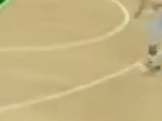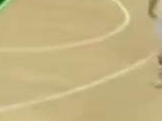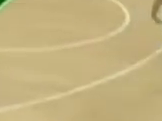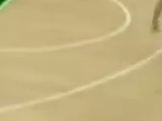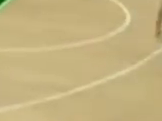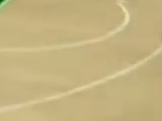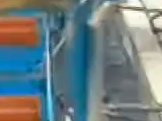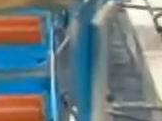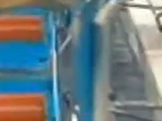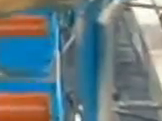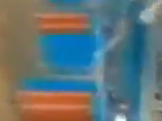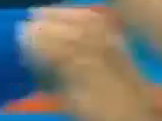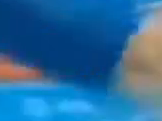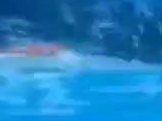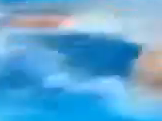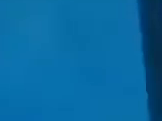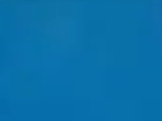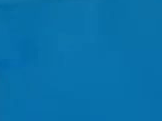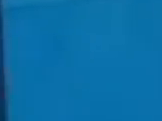número